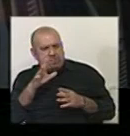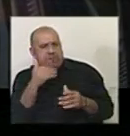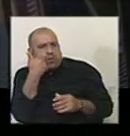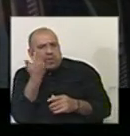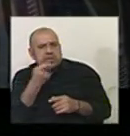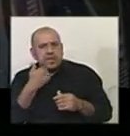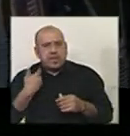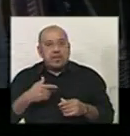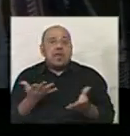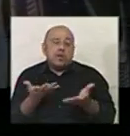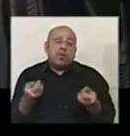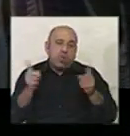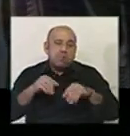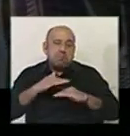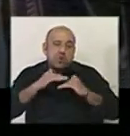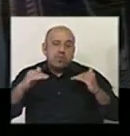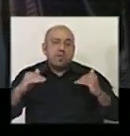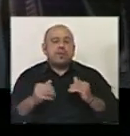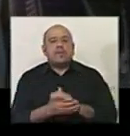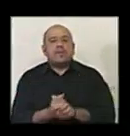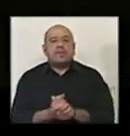a sus problemas cotidianos.